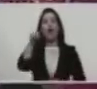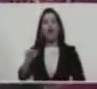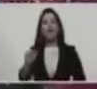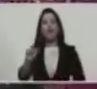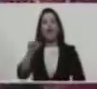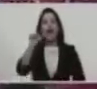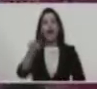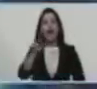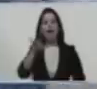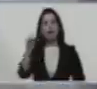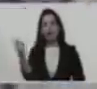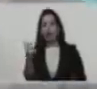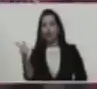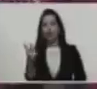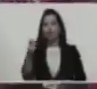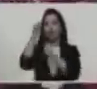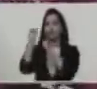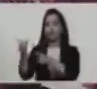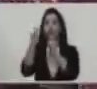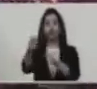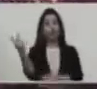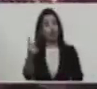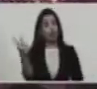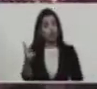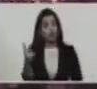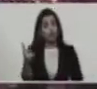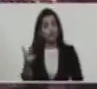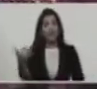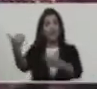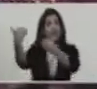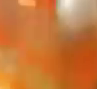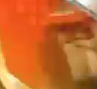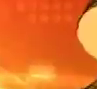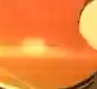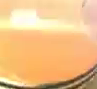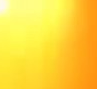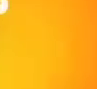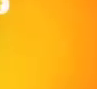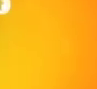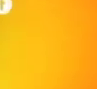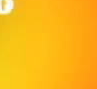en ustedes toda la máxima responsabilidad.